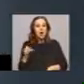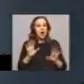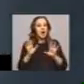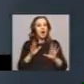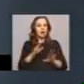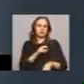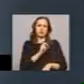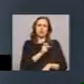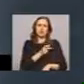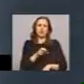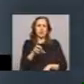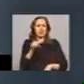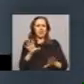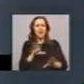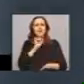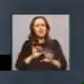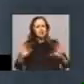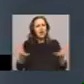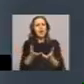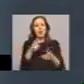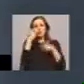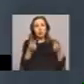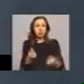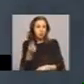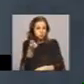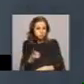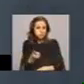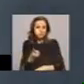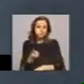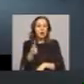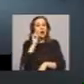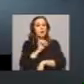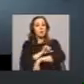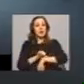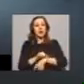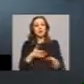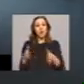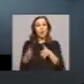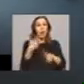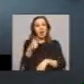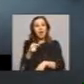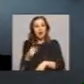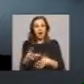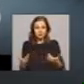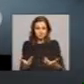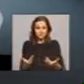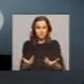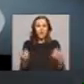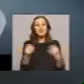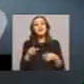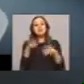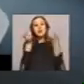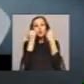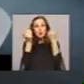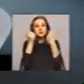sí. Hijos en general, después gente con poco dinero, que chicas que no tenían dinero, que estaban en la calle. Y entonces, esta noticia, que